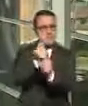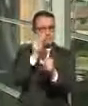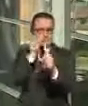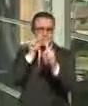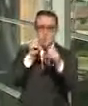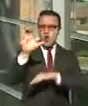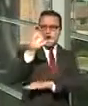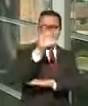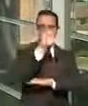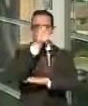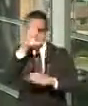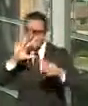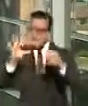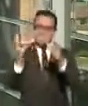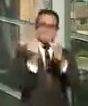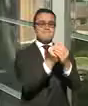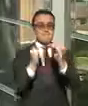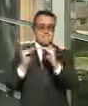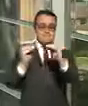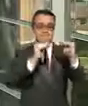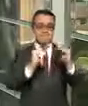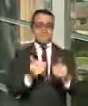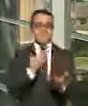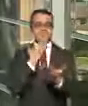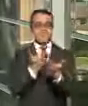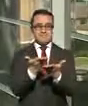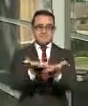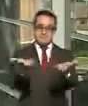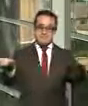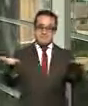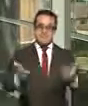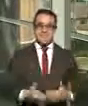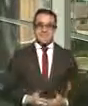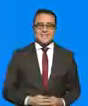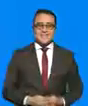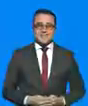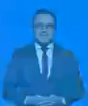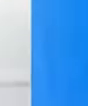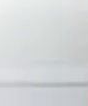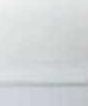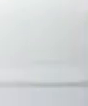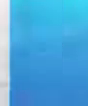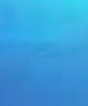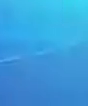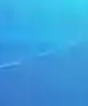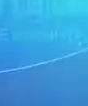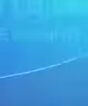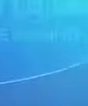Colombia más incluyente y equitativa. Muchas gracias.